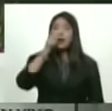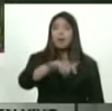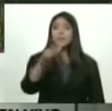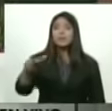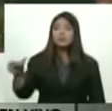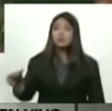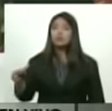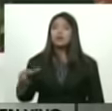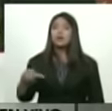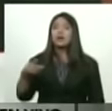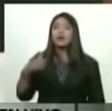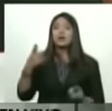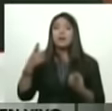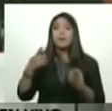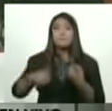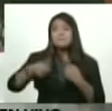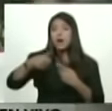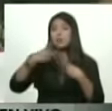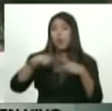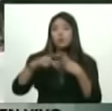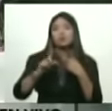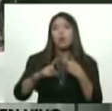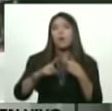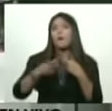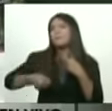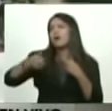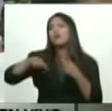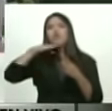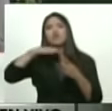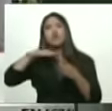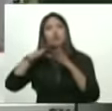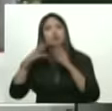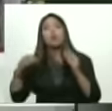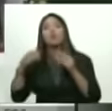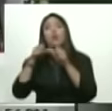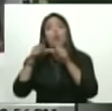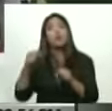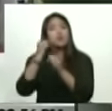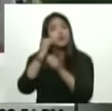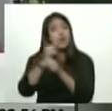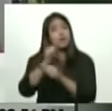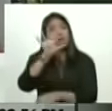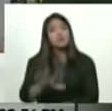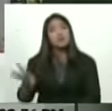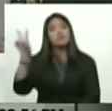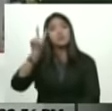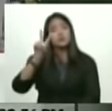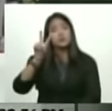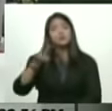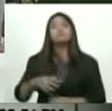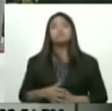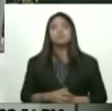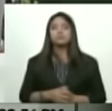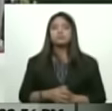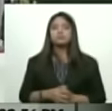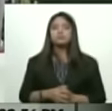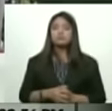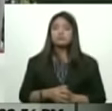los niveles de abastecimiento, elevar la producción, mantener y preservar el empleo productivo en el país, ampliar la capacidad de